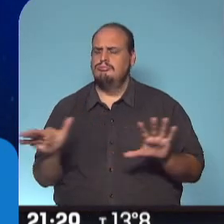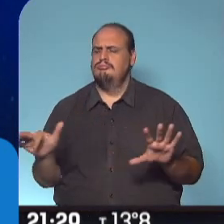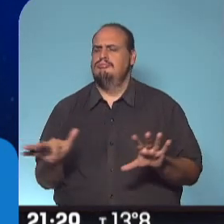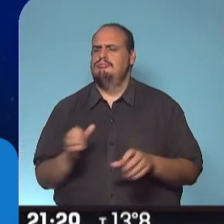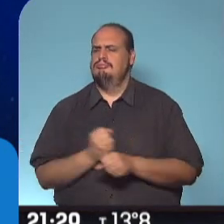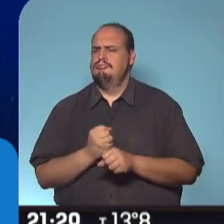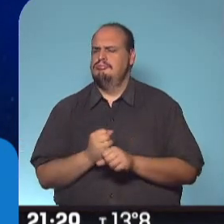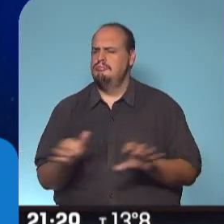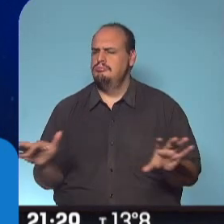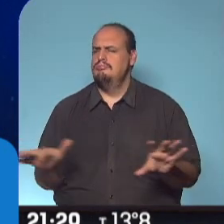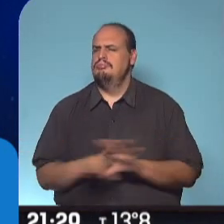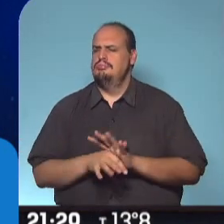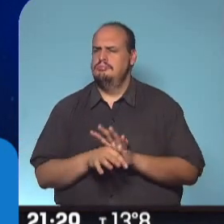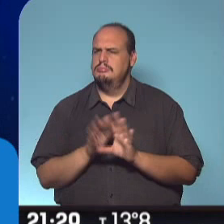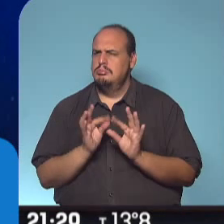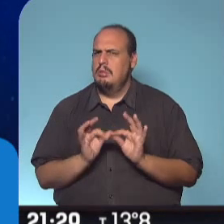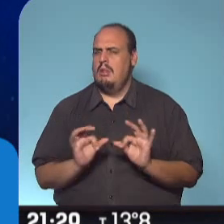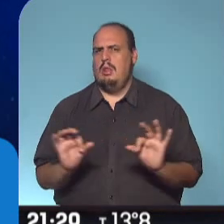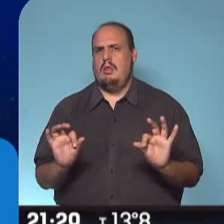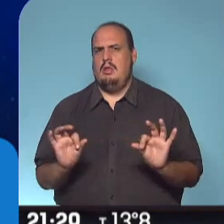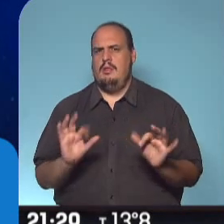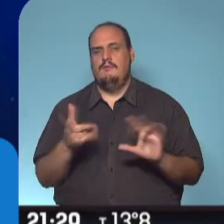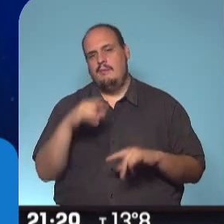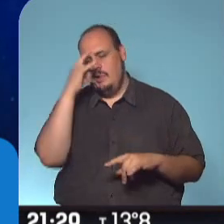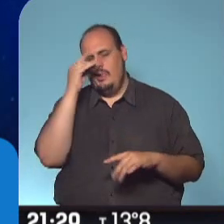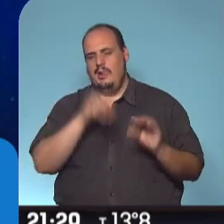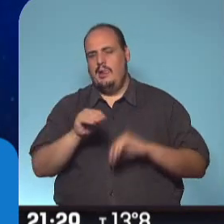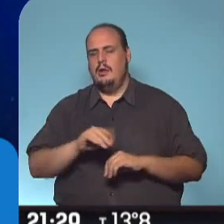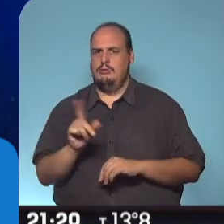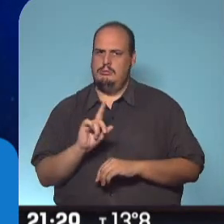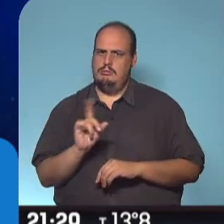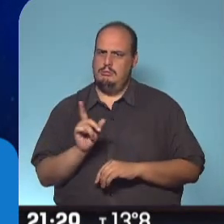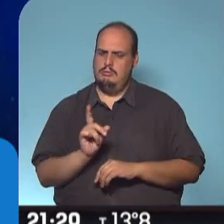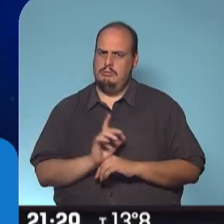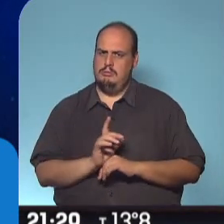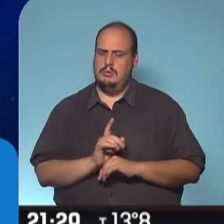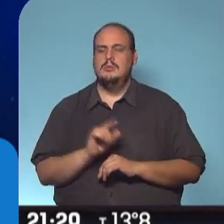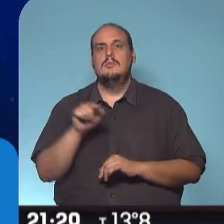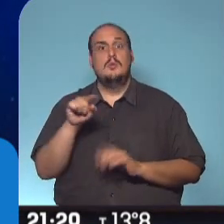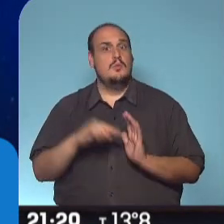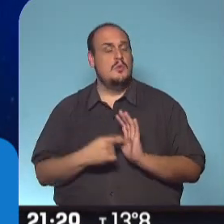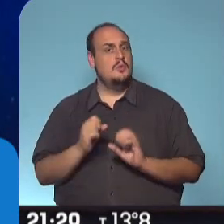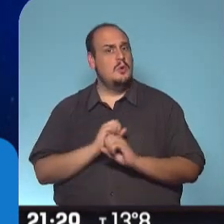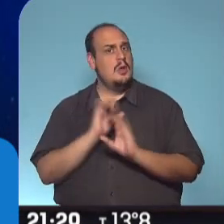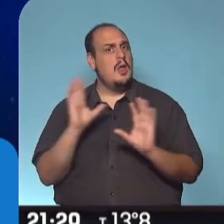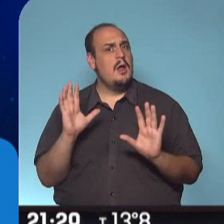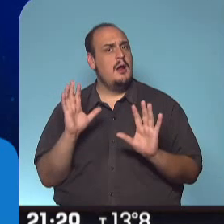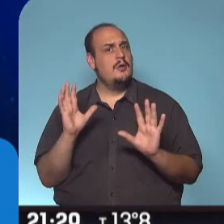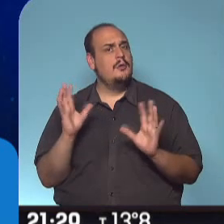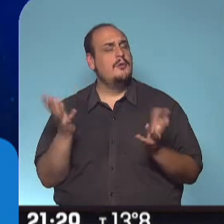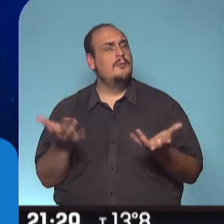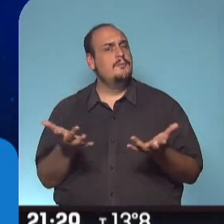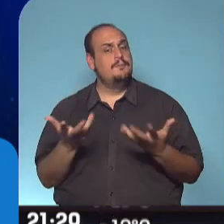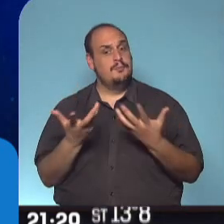todo lo cuidadoso que hay que ser para no tirar números. Pero lo que está claro es que